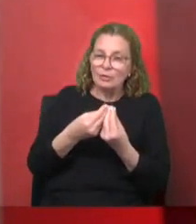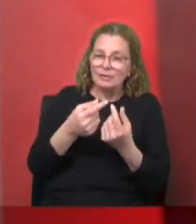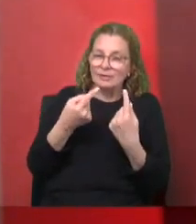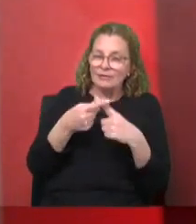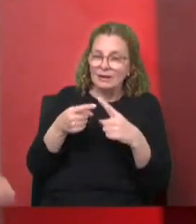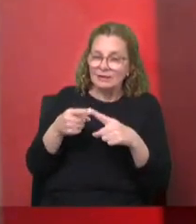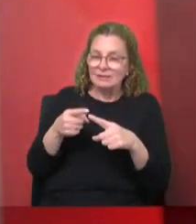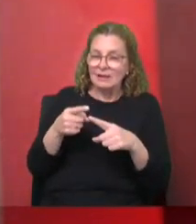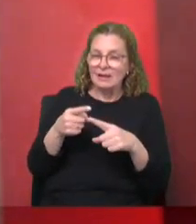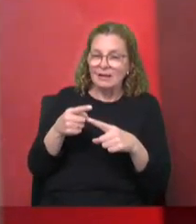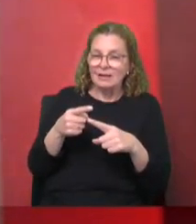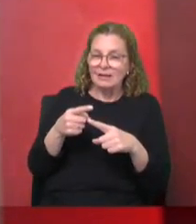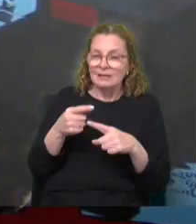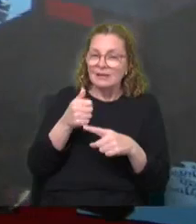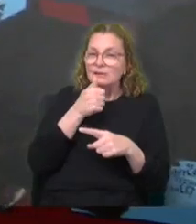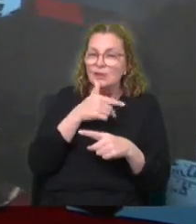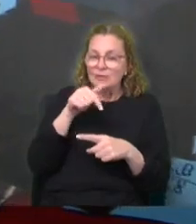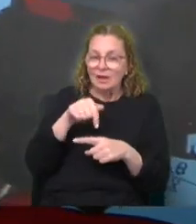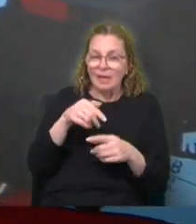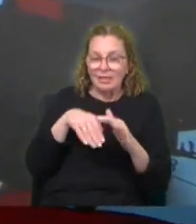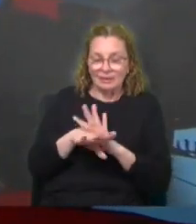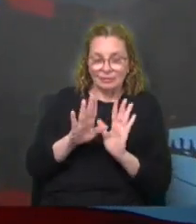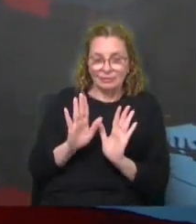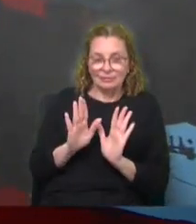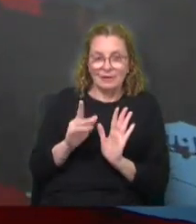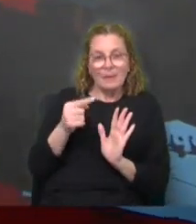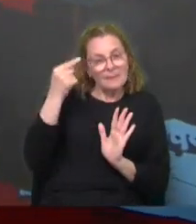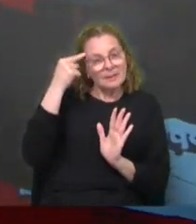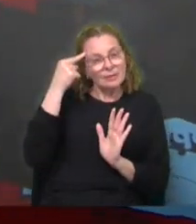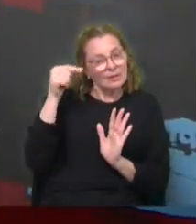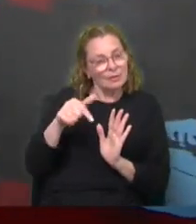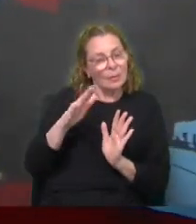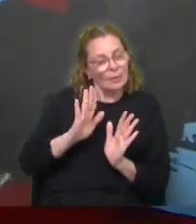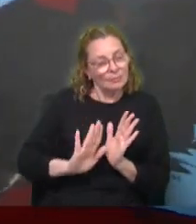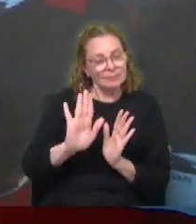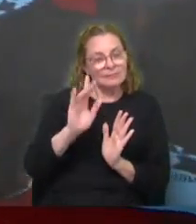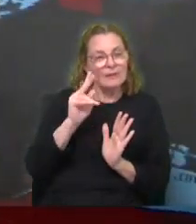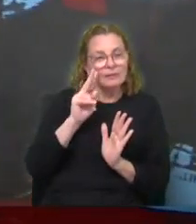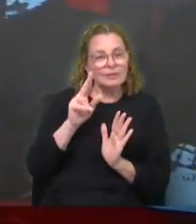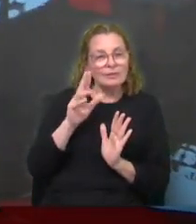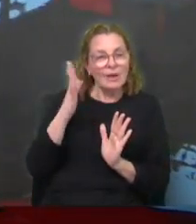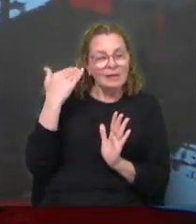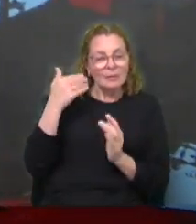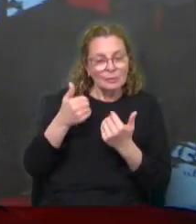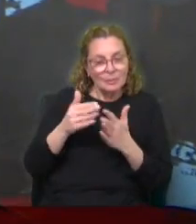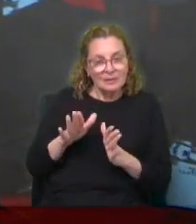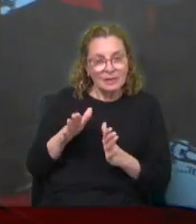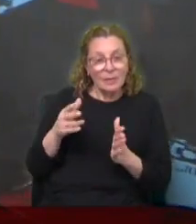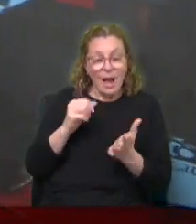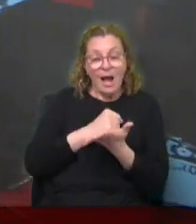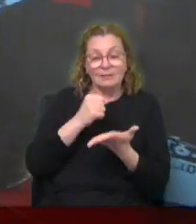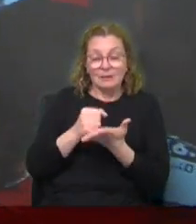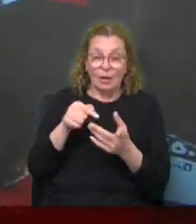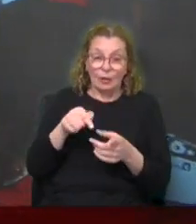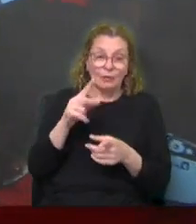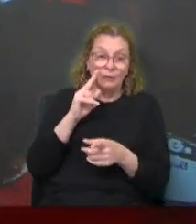que adentro es principalmente la historieta, claro, naturalmente. Total. Creo que viendo un poco lo que era el panorama cuando empezamos a lo que es hoy,